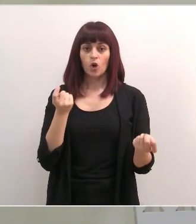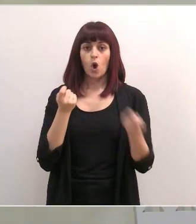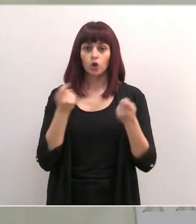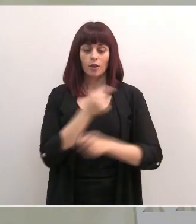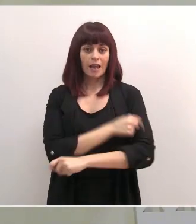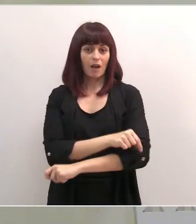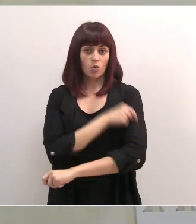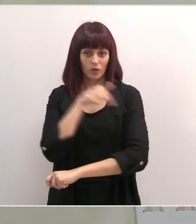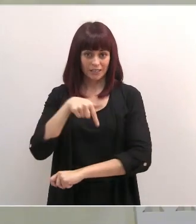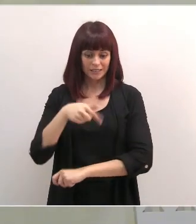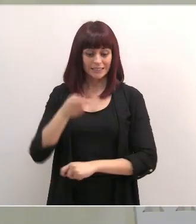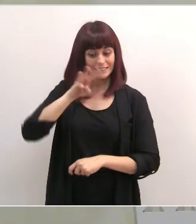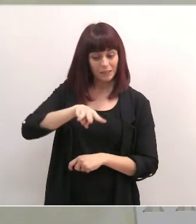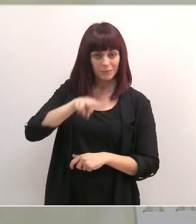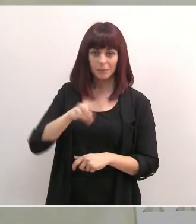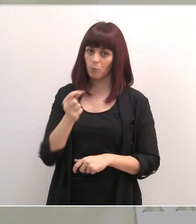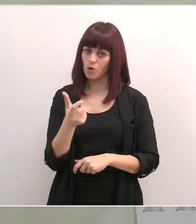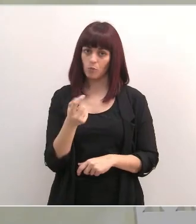primer trimestre, ¿no?